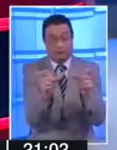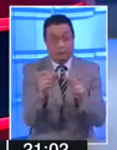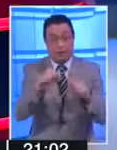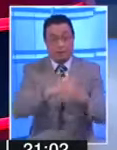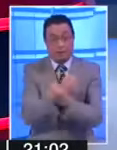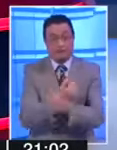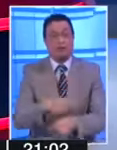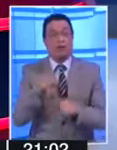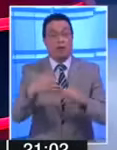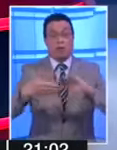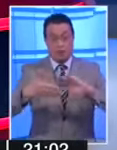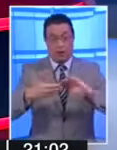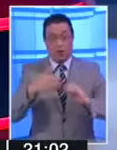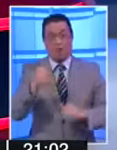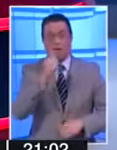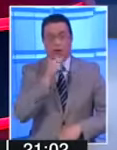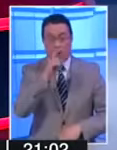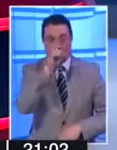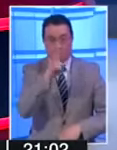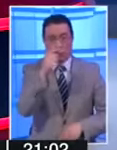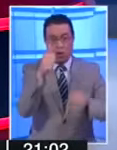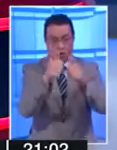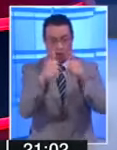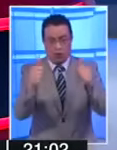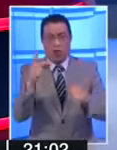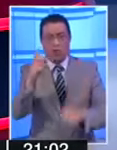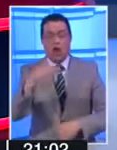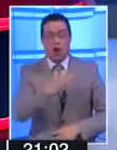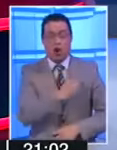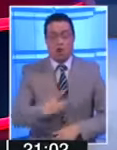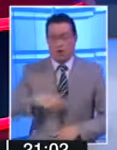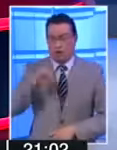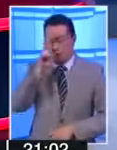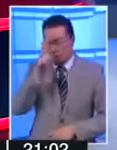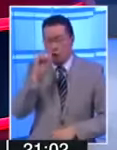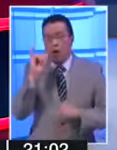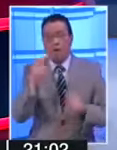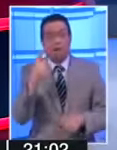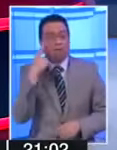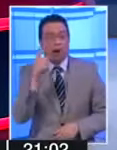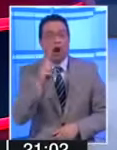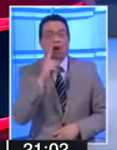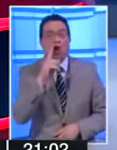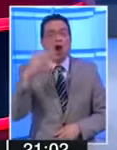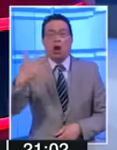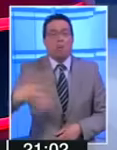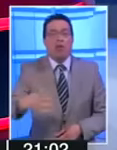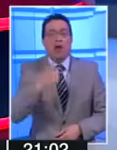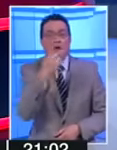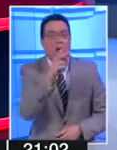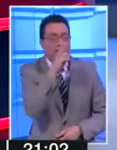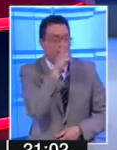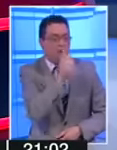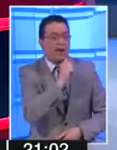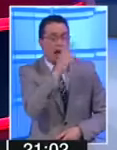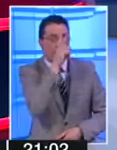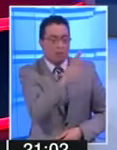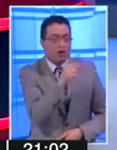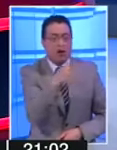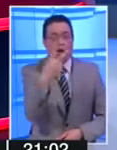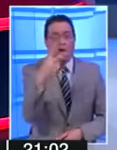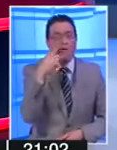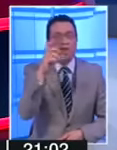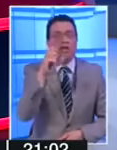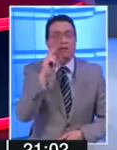se disculpa ante la falta de respeto a una autoridad del gobierno, pero sigue sin dimensionar cómo le faltó el respeto a las víctimas